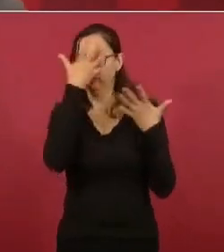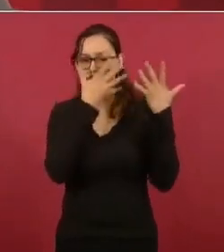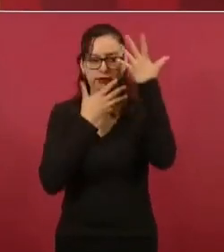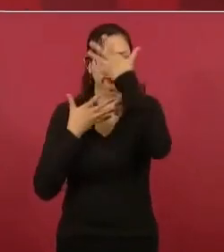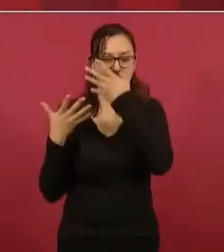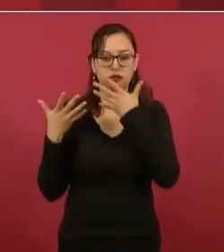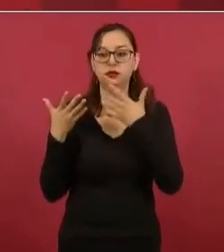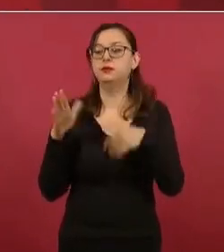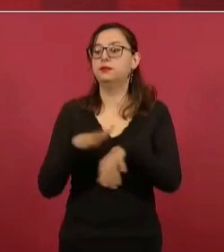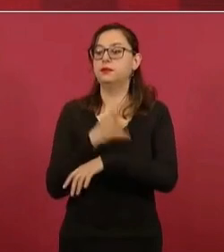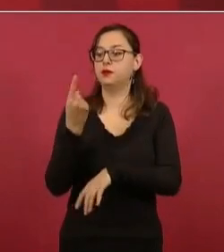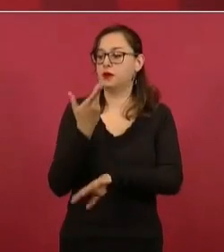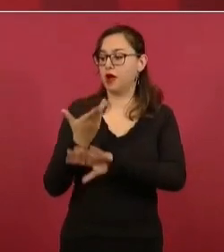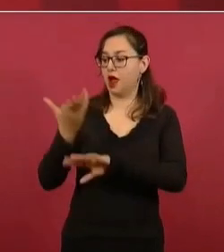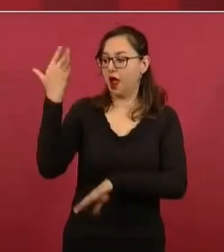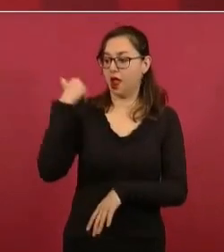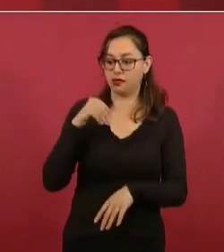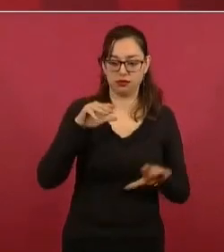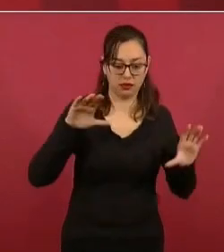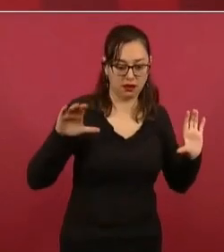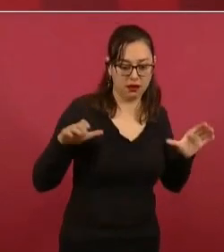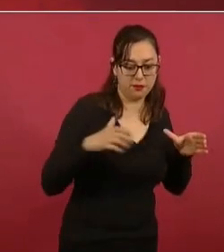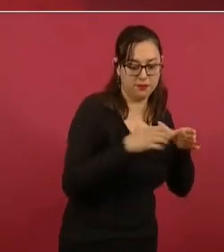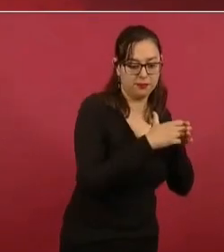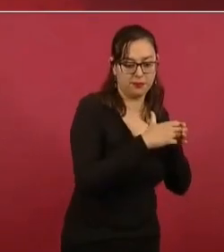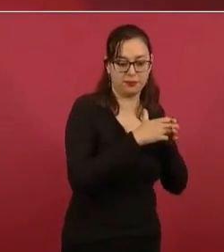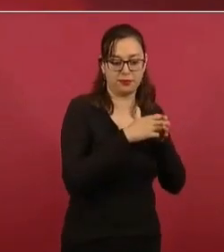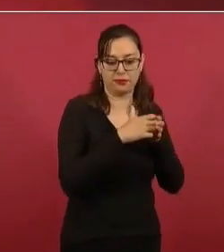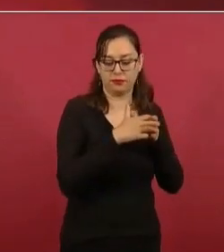de la élite,